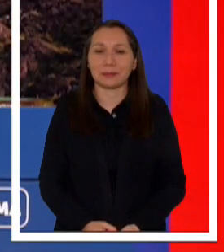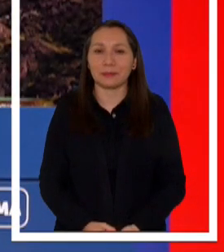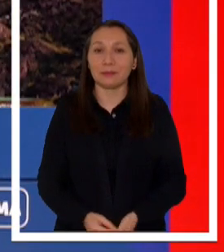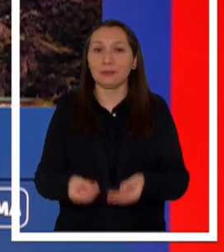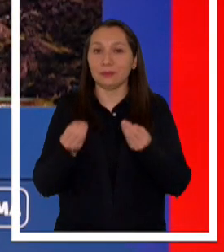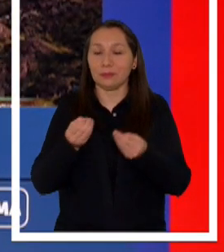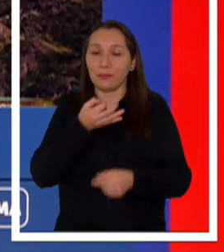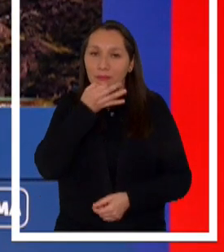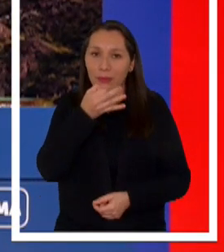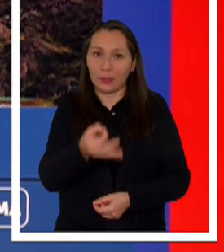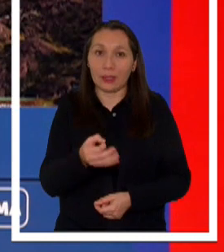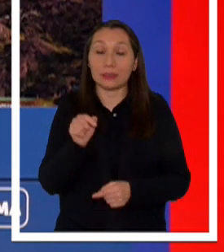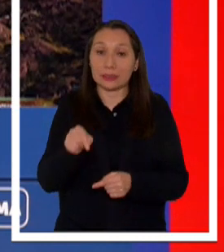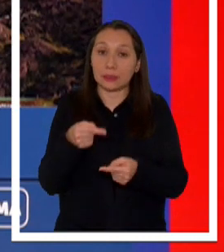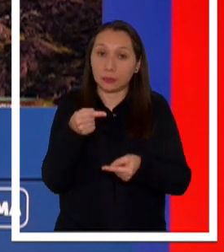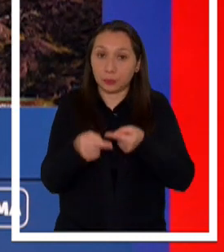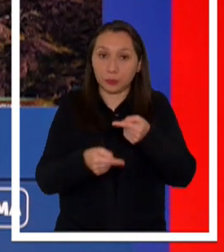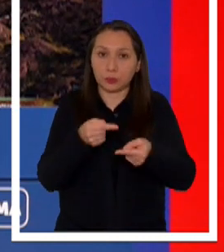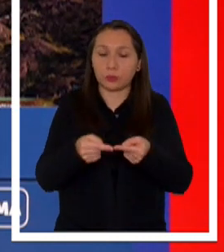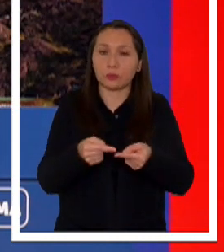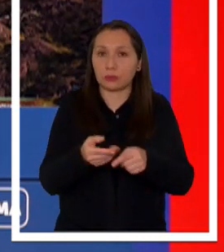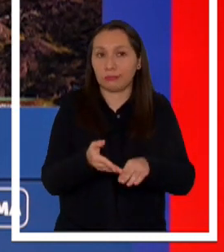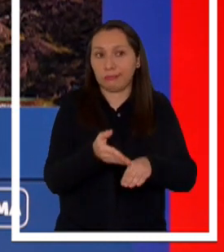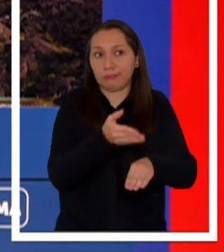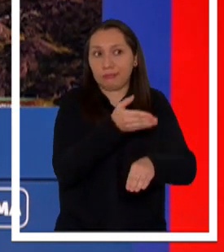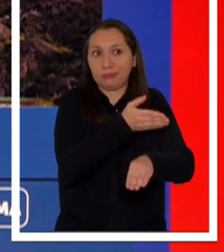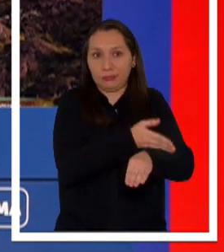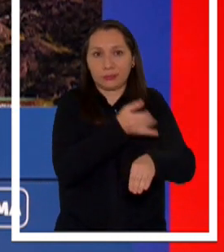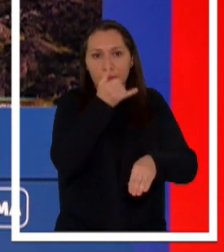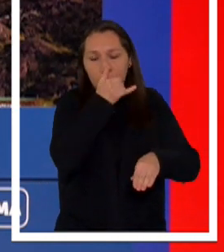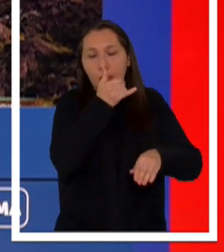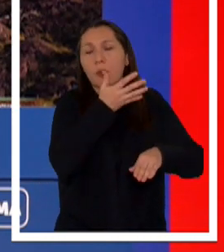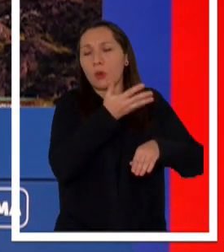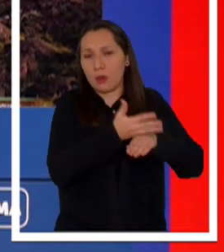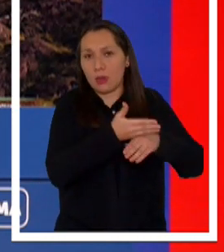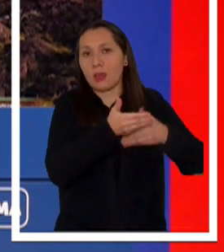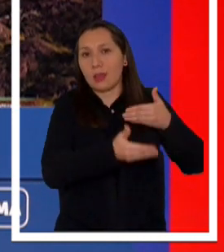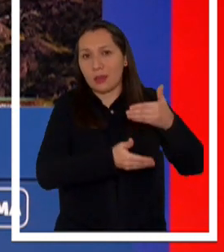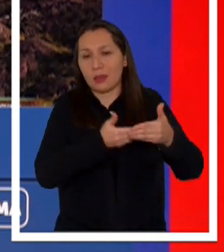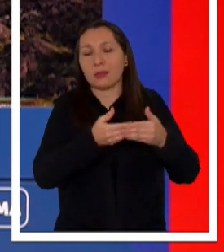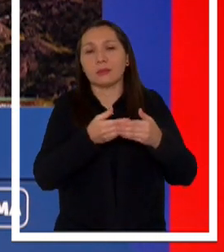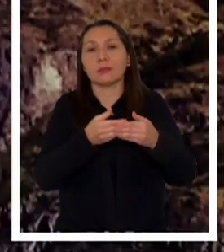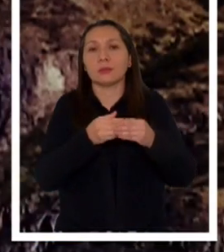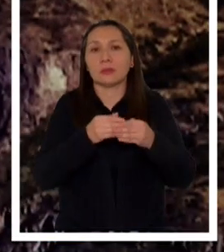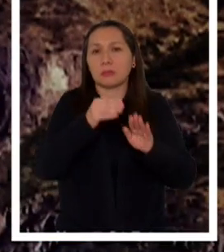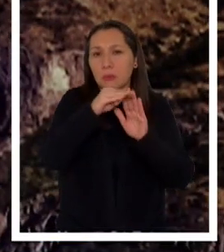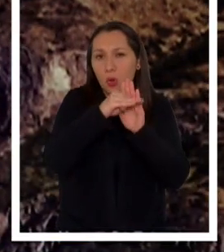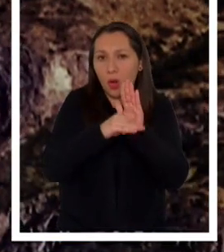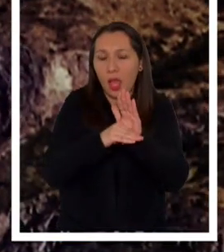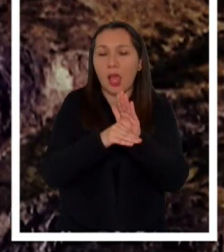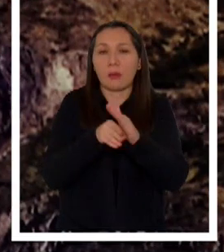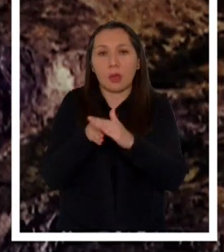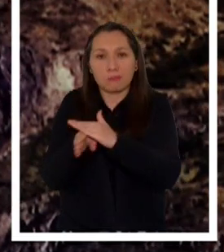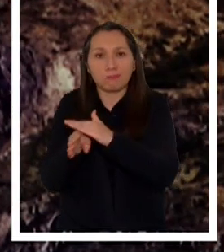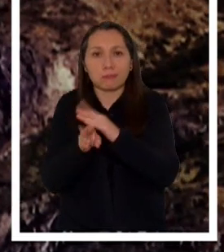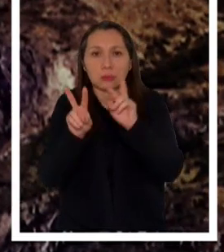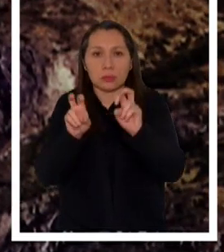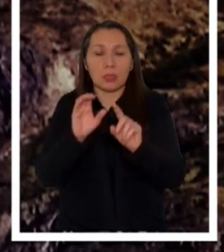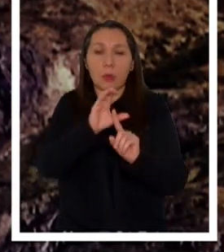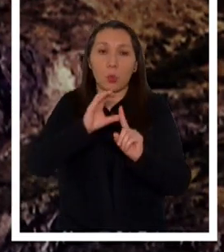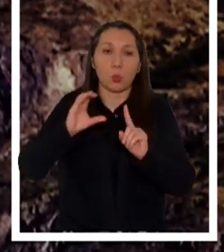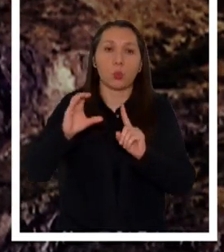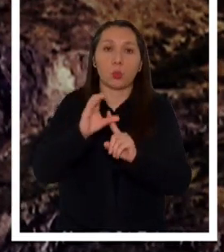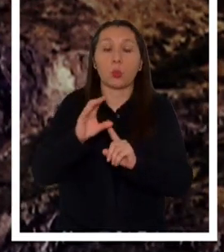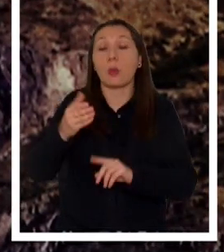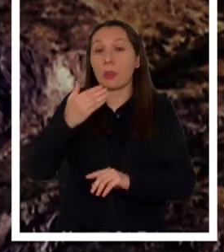bueno señalar que este proceso lleva bastante tiempo que han existido intervenciones y programas tanto de nivel cultural